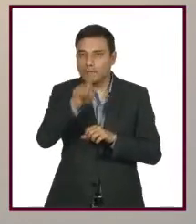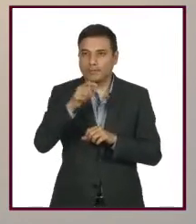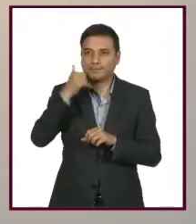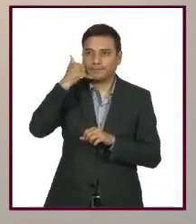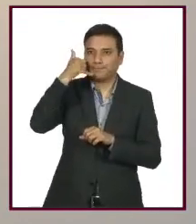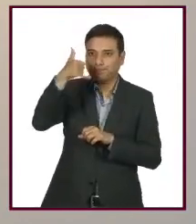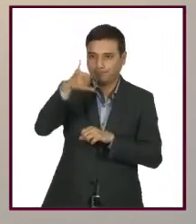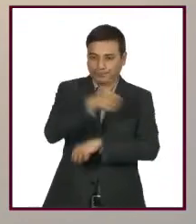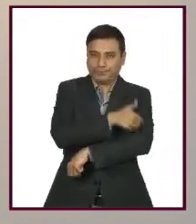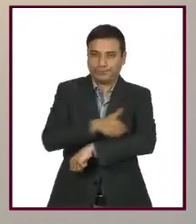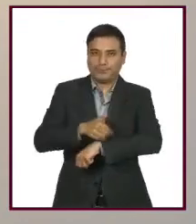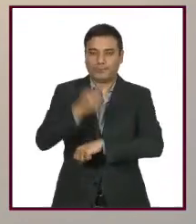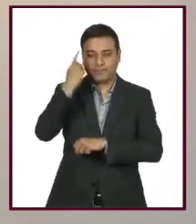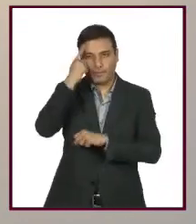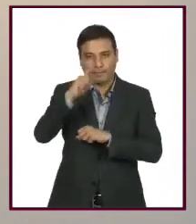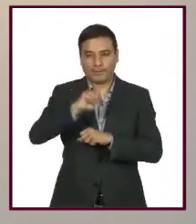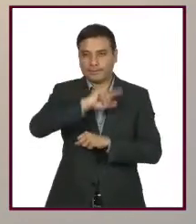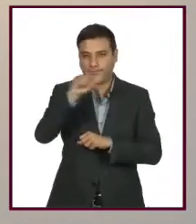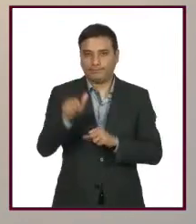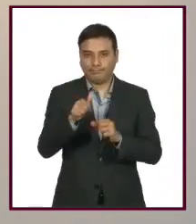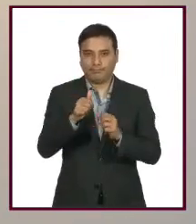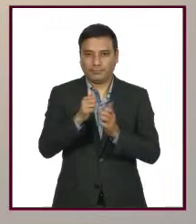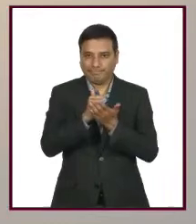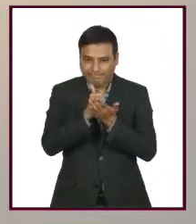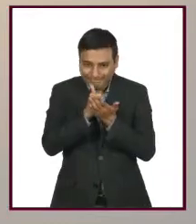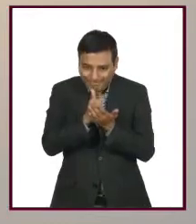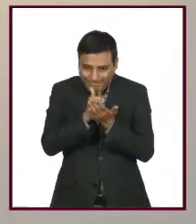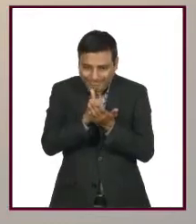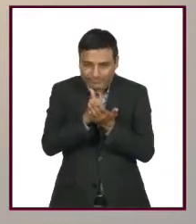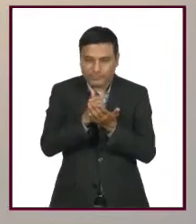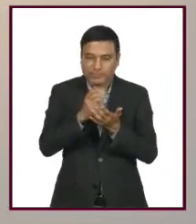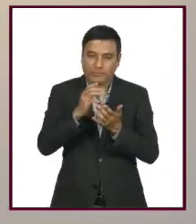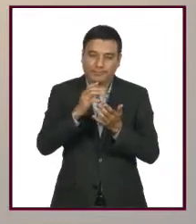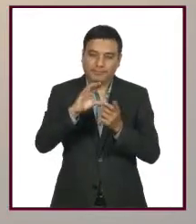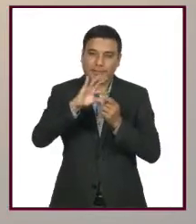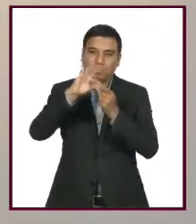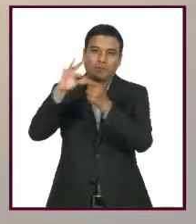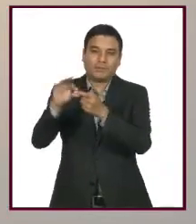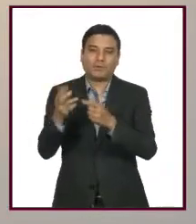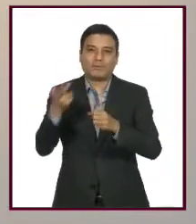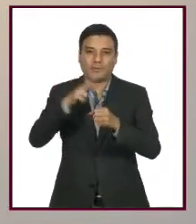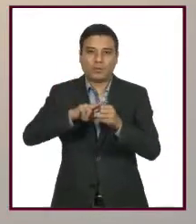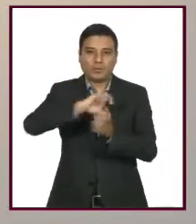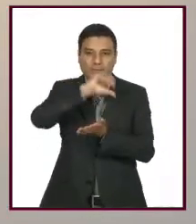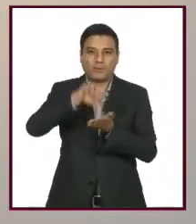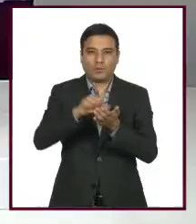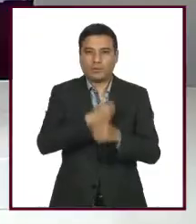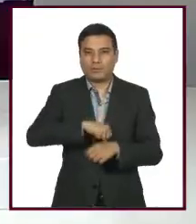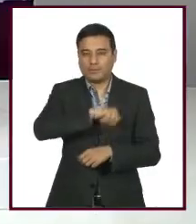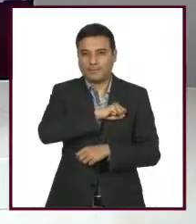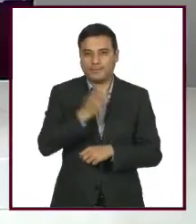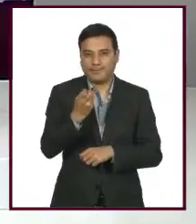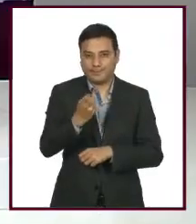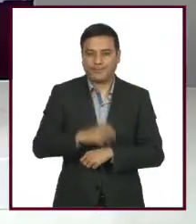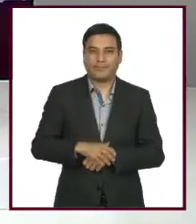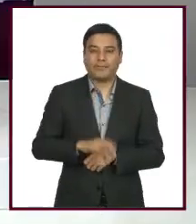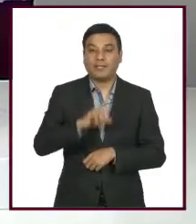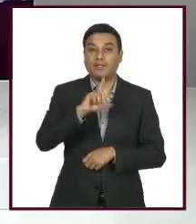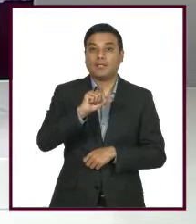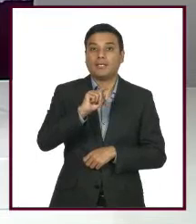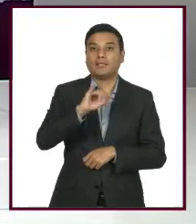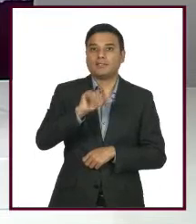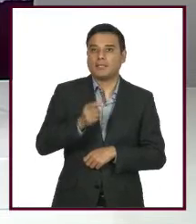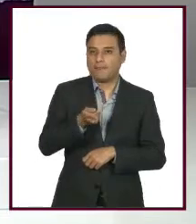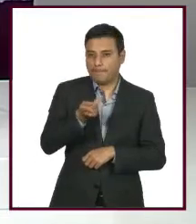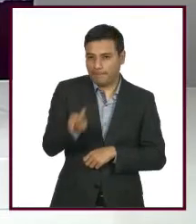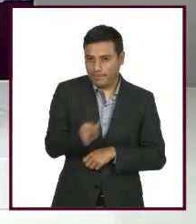proceder al siguiente paso, que sería la canalización a un hospital o algún centro de salud más cercano. Leticia Castillo pregunta, ¿es